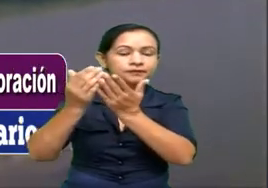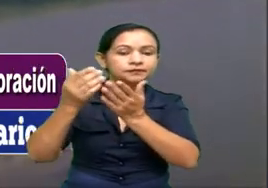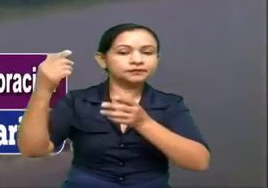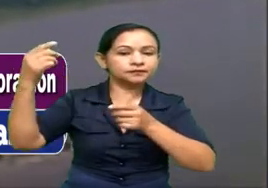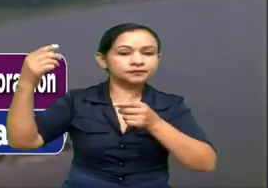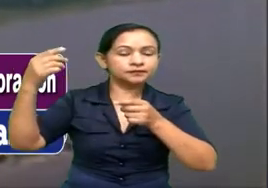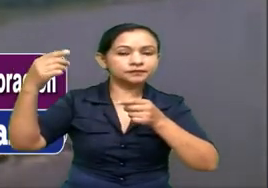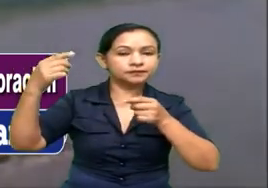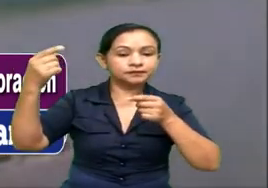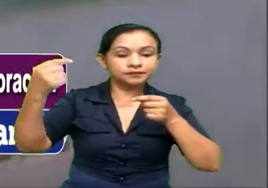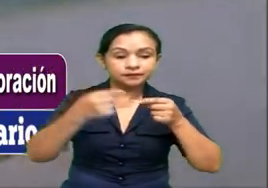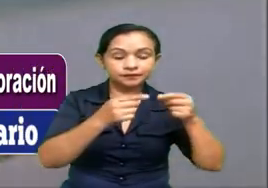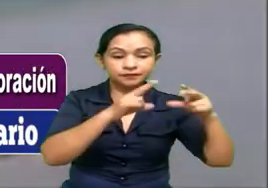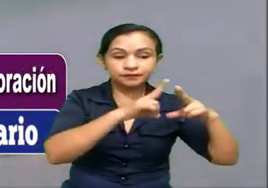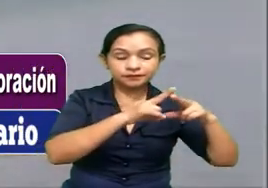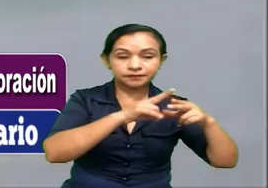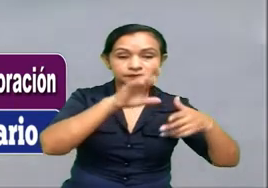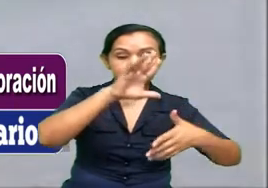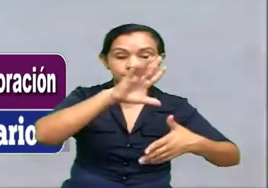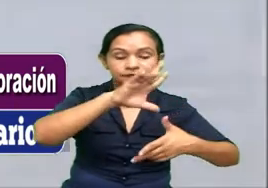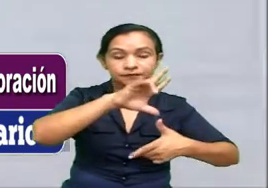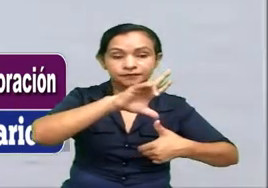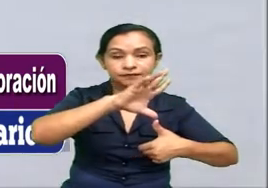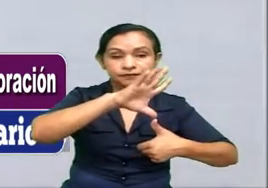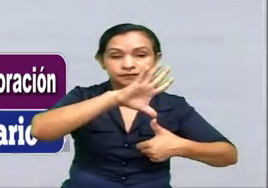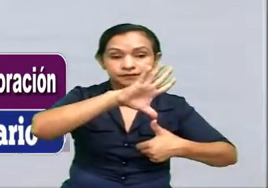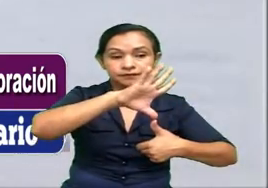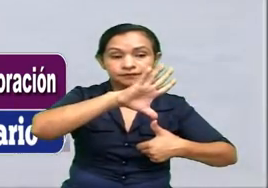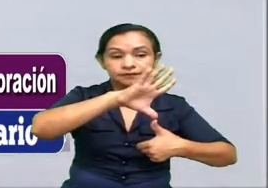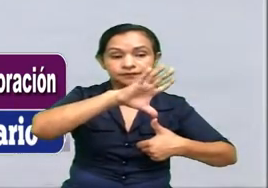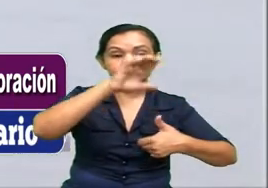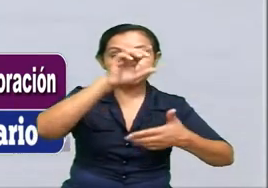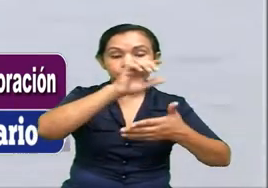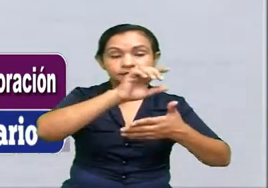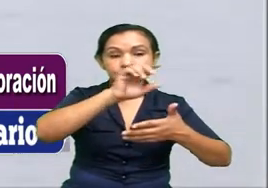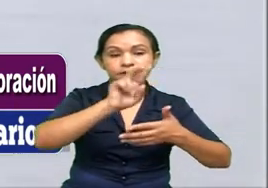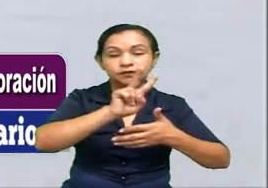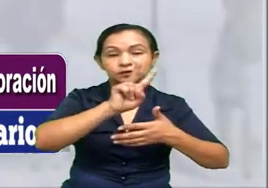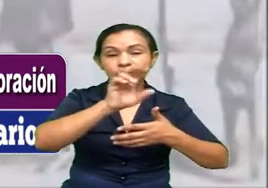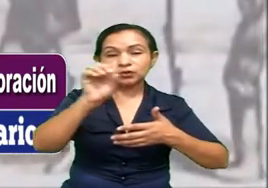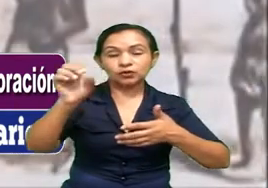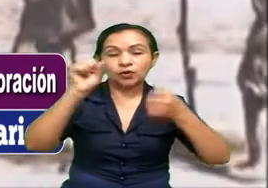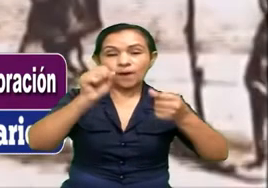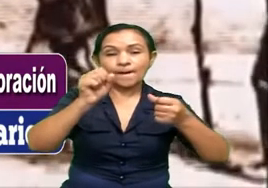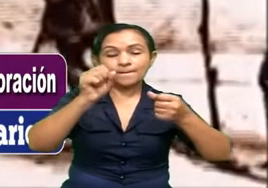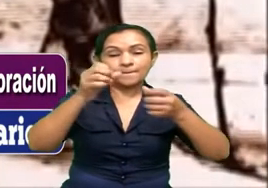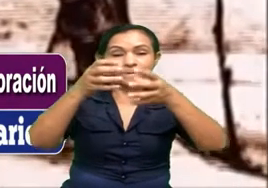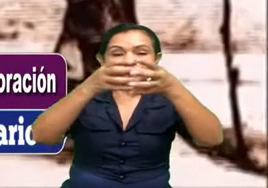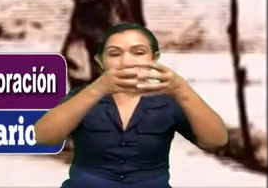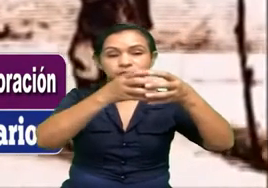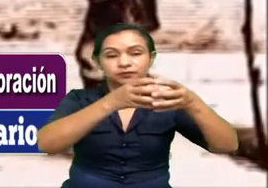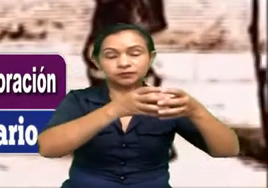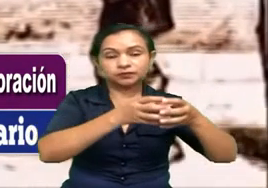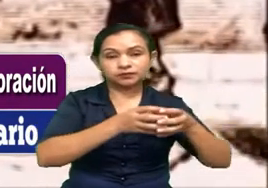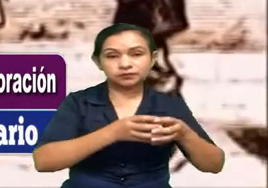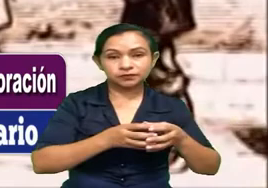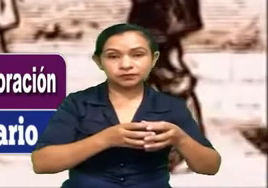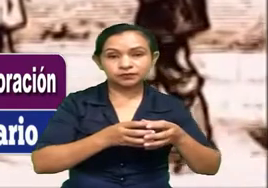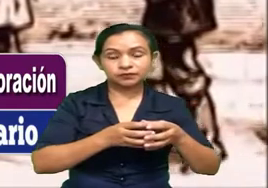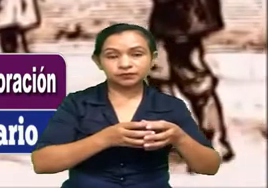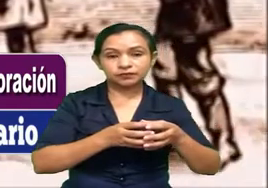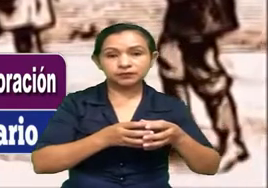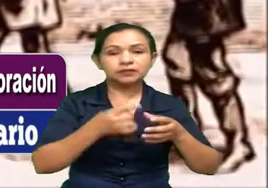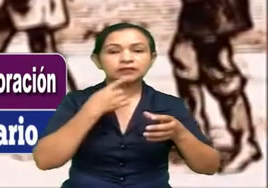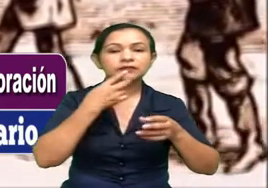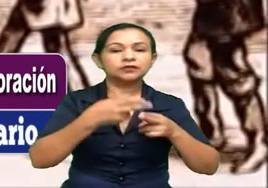de Norteamérica, del lado de Baja California, con más de 200 hombres, que se llamaba la Legión de los